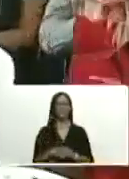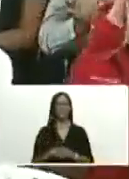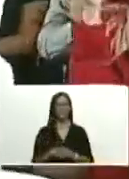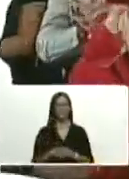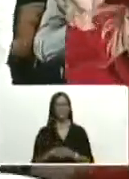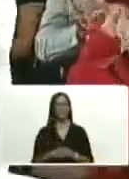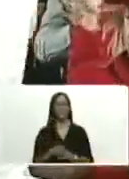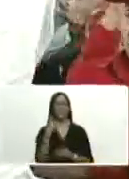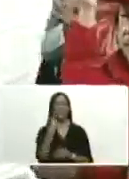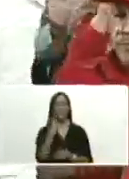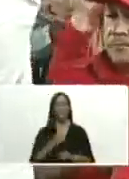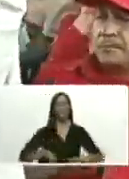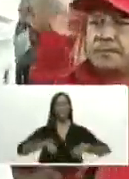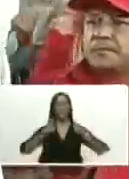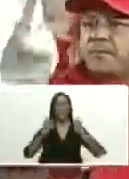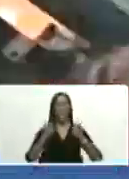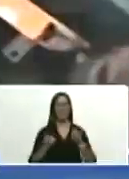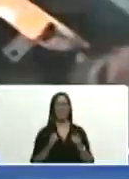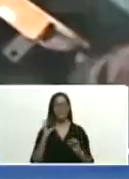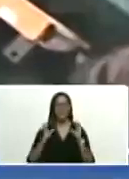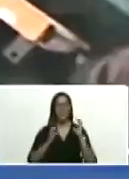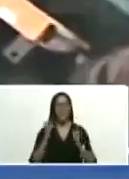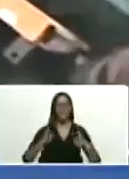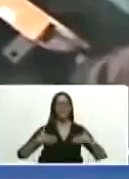uno de los más entusiastas